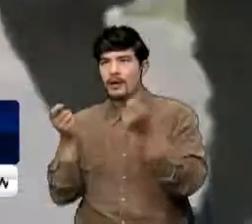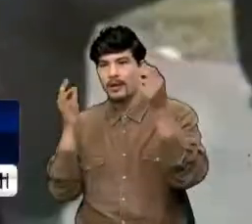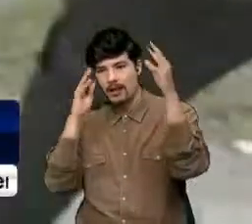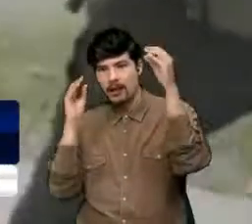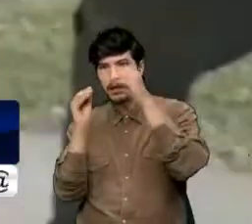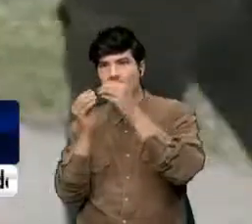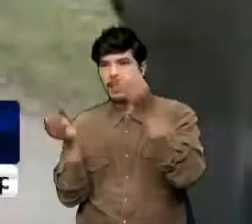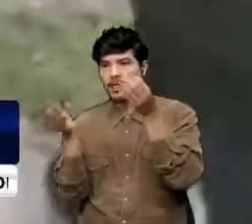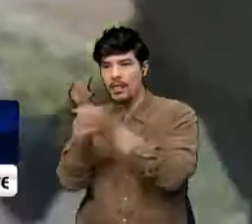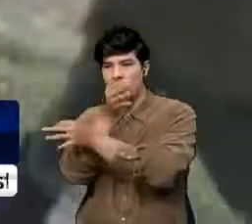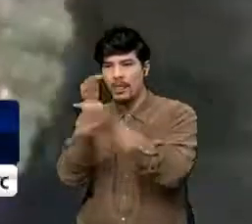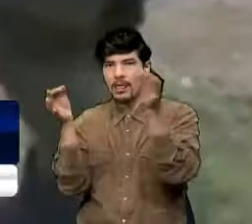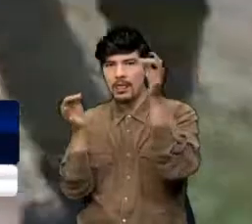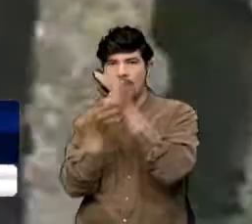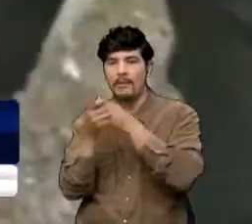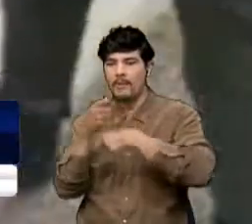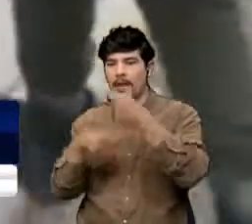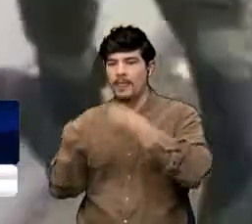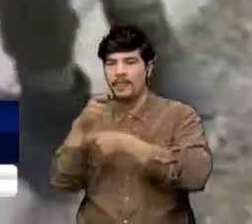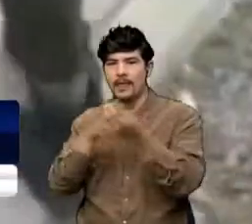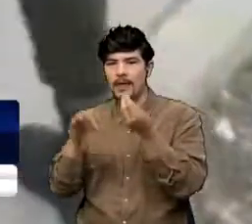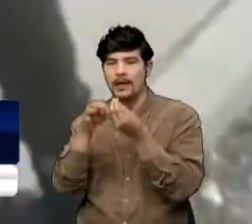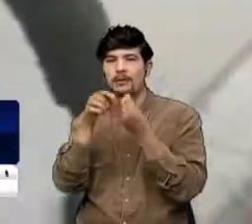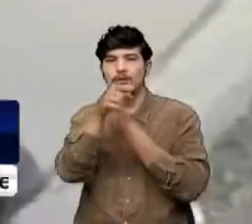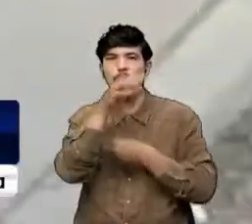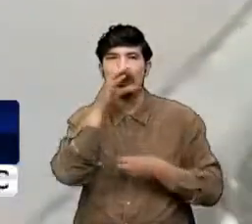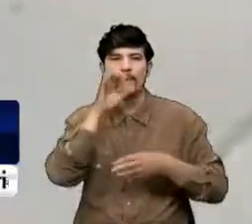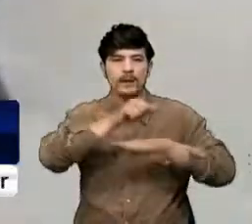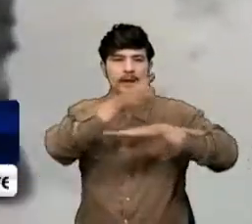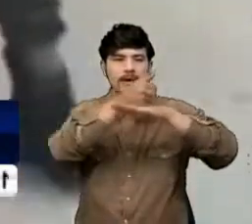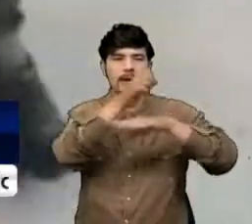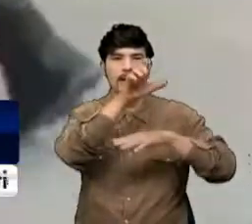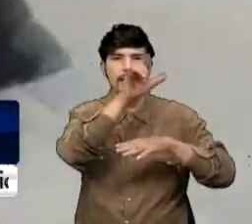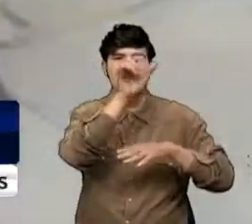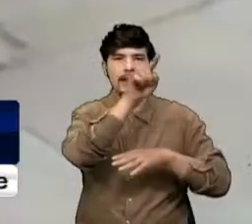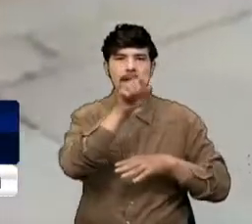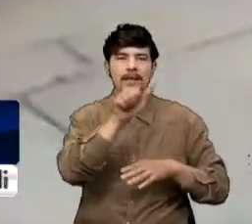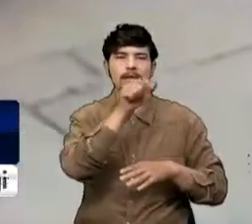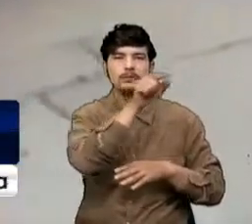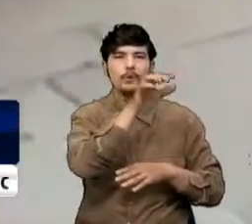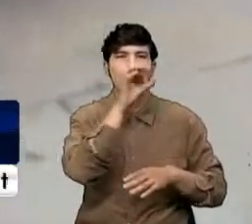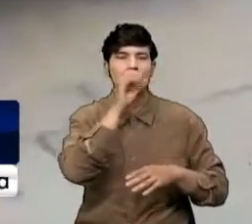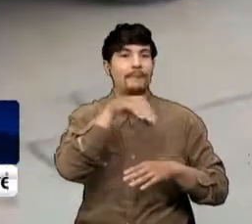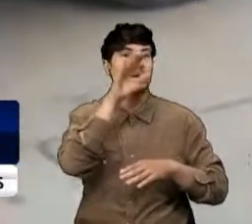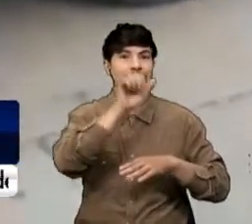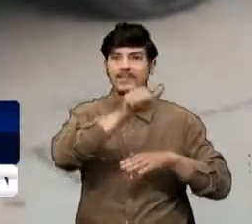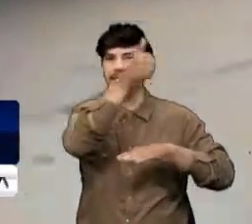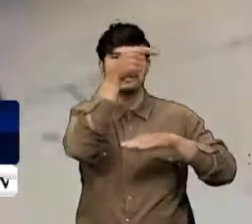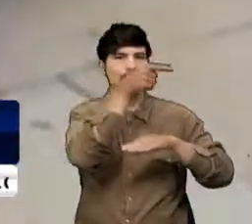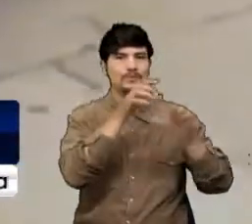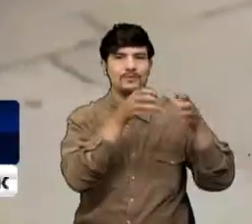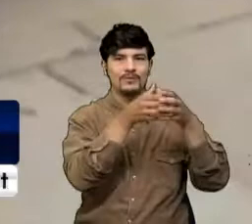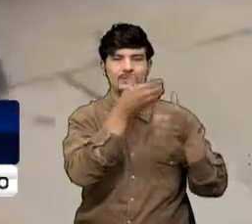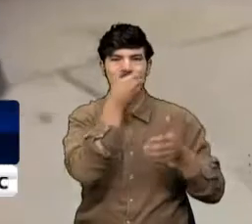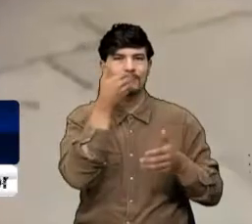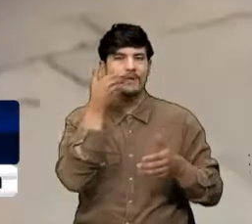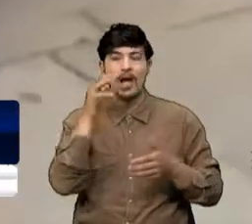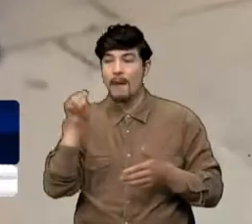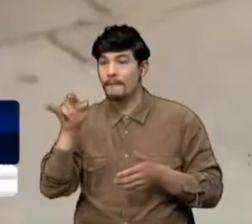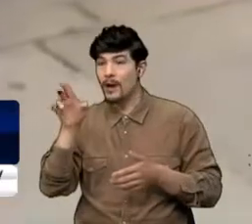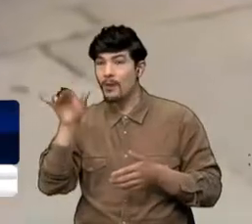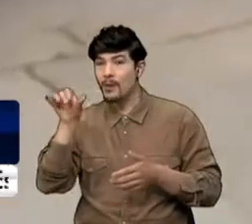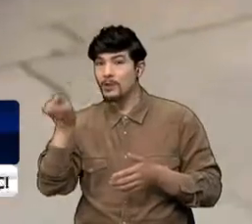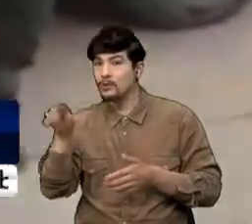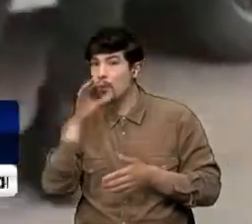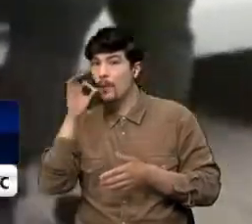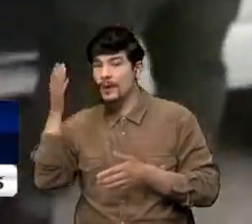estupefaciente para ser entregada a alias Elías, cabecilla de esta organización delincuencial. Mauricio Sánchez había sido